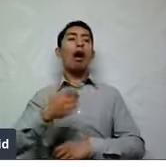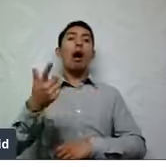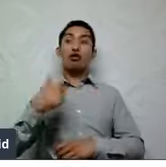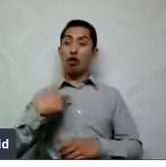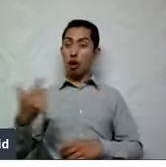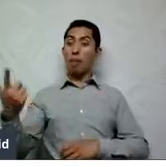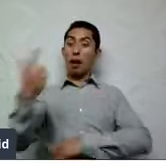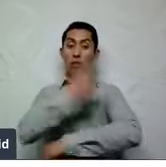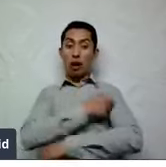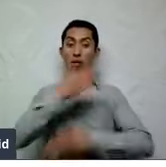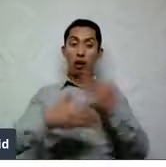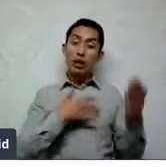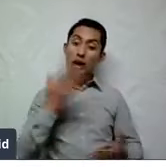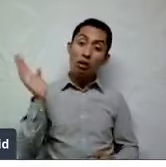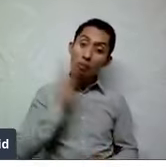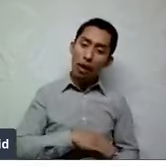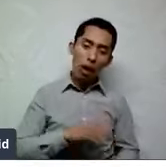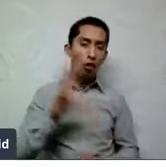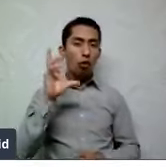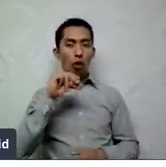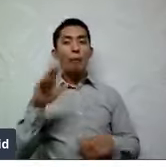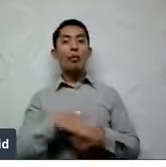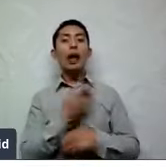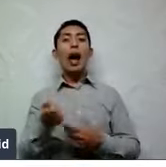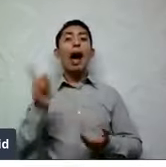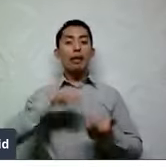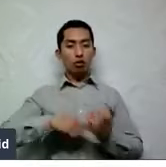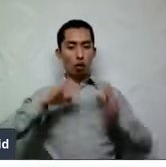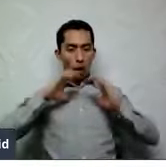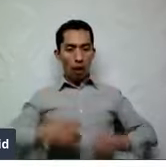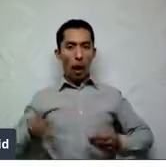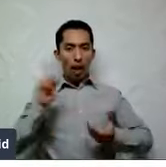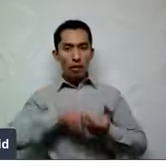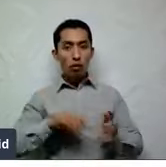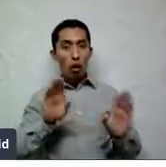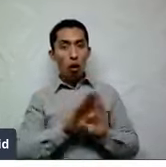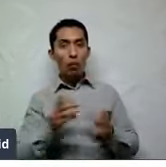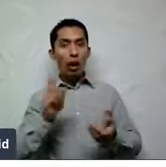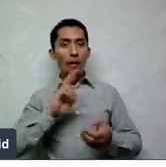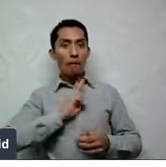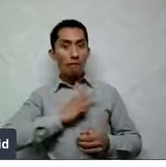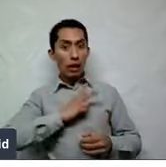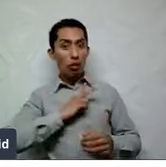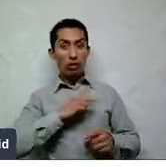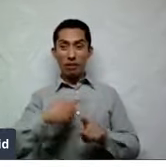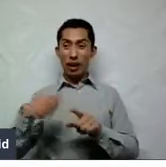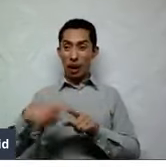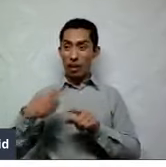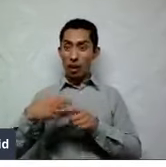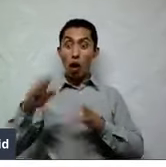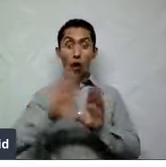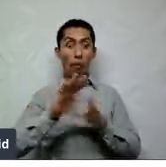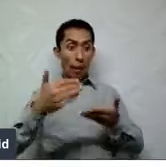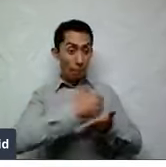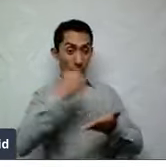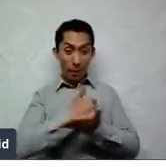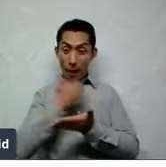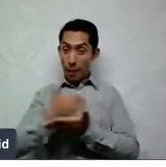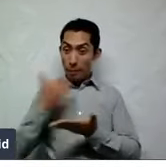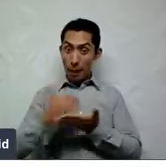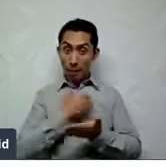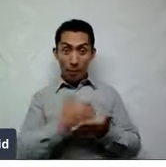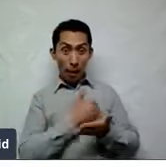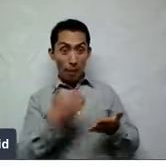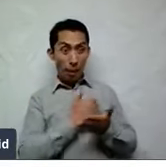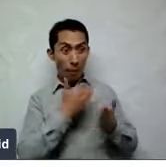la vacuna, sino porque nuestro organismo se está tratando de defender contra varios gérmenes a la vez. Es maravilloso, es como estar peleando